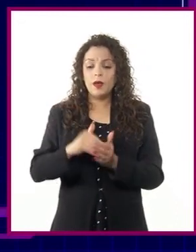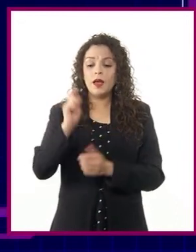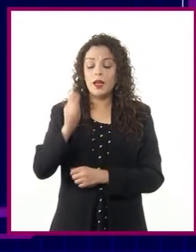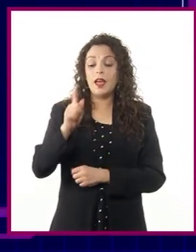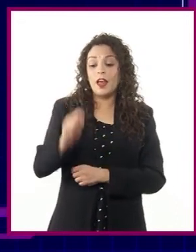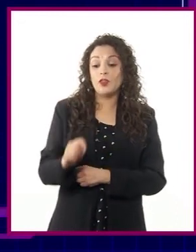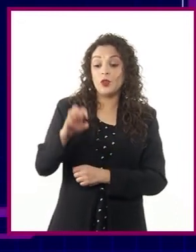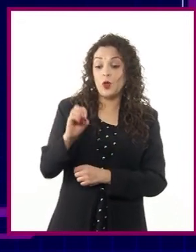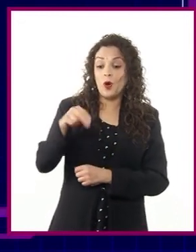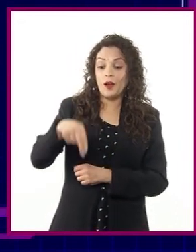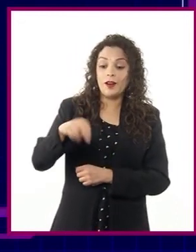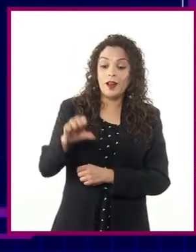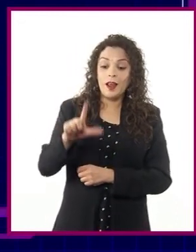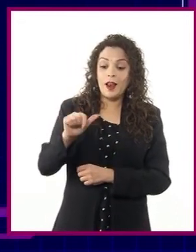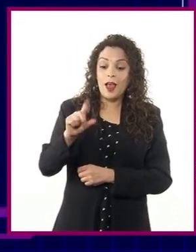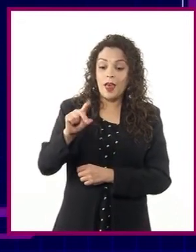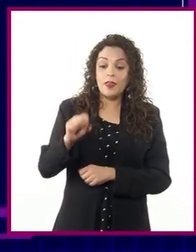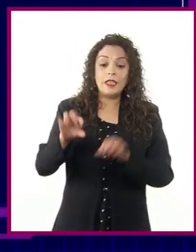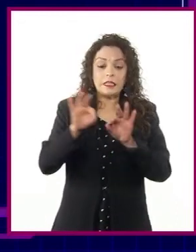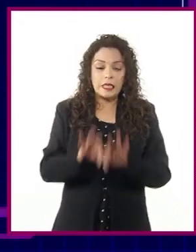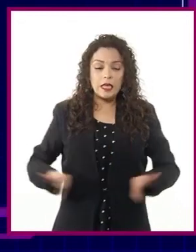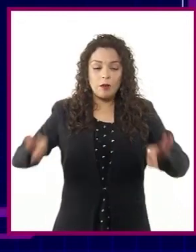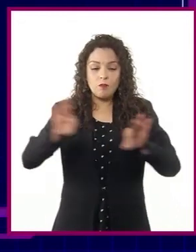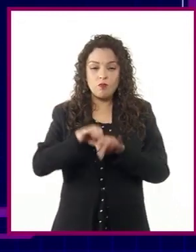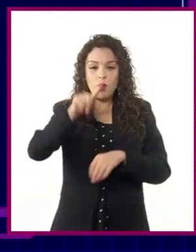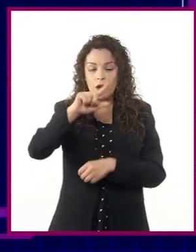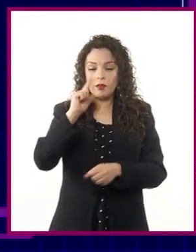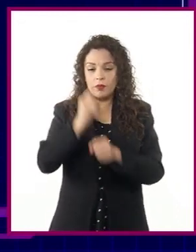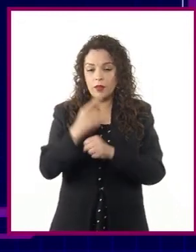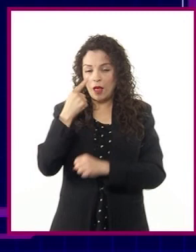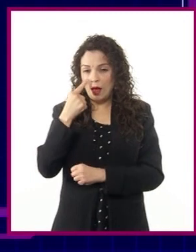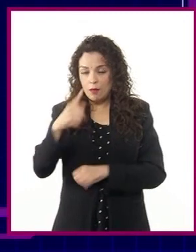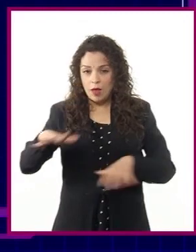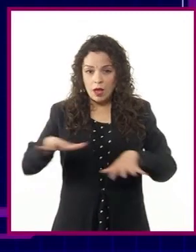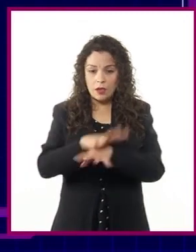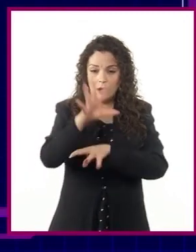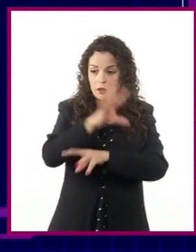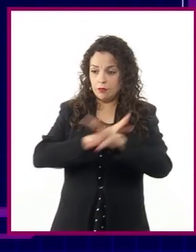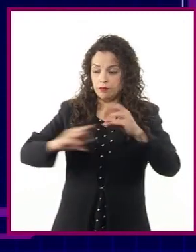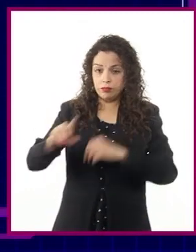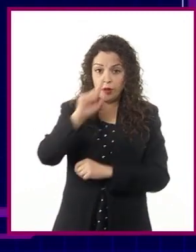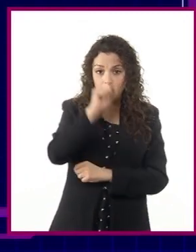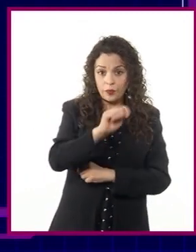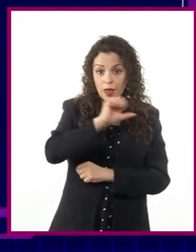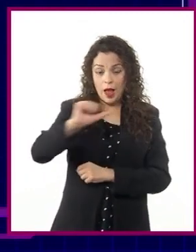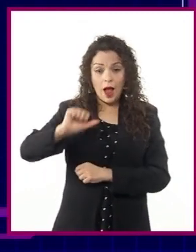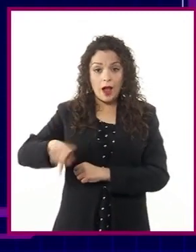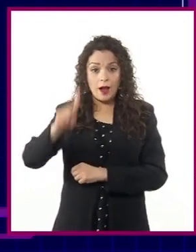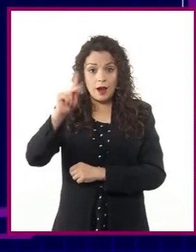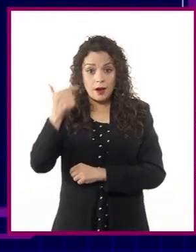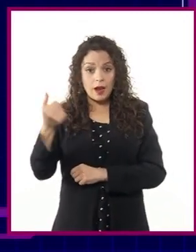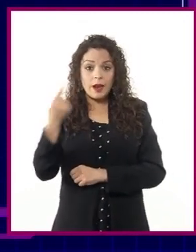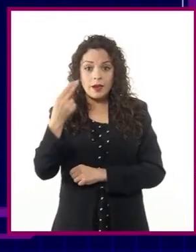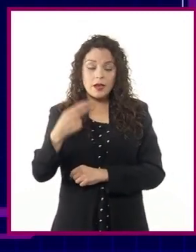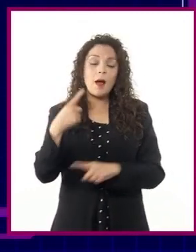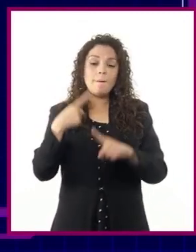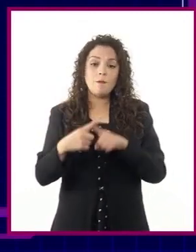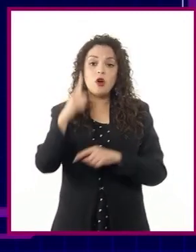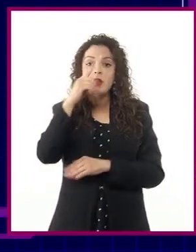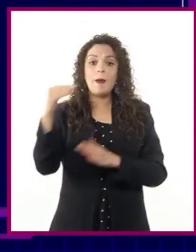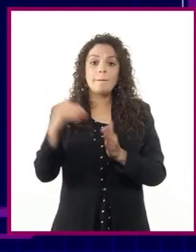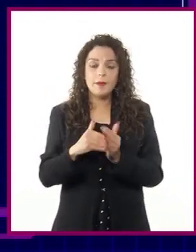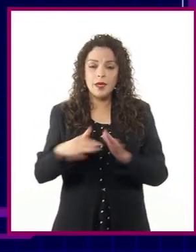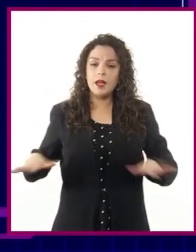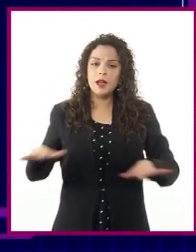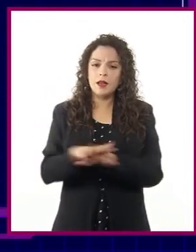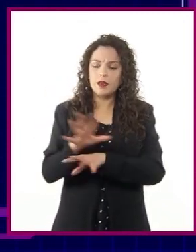Es importante observar que para convertir de toneladas a kilogramos se debe multiplicar por 1000 y al pasar de